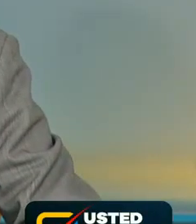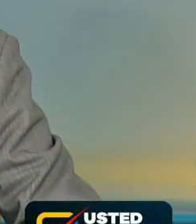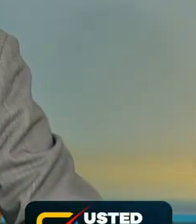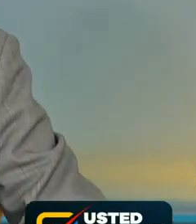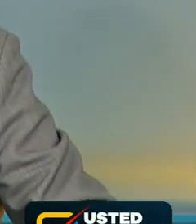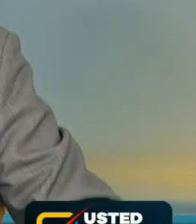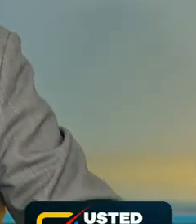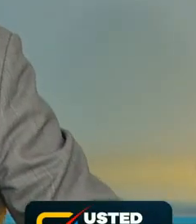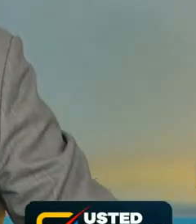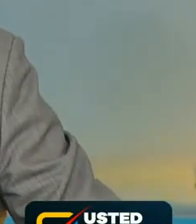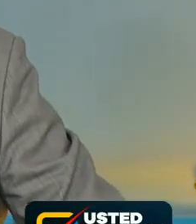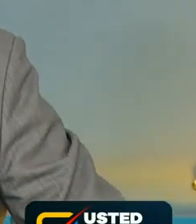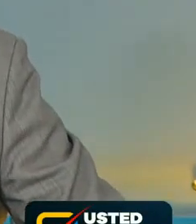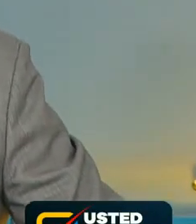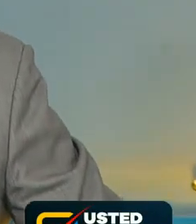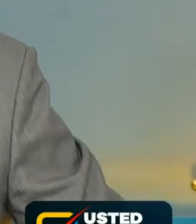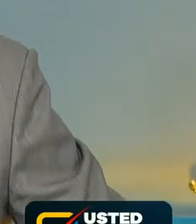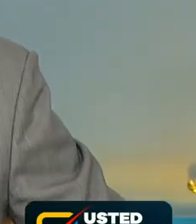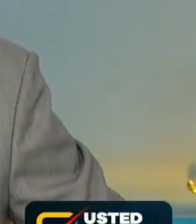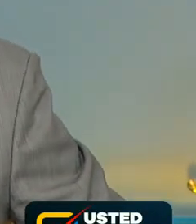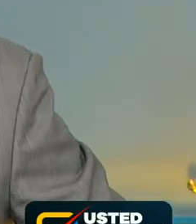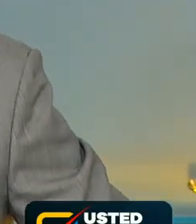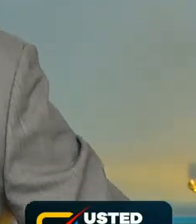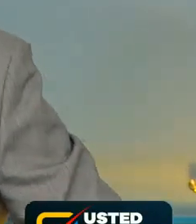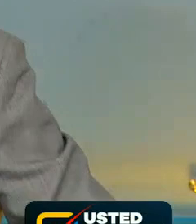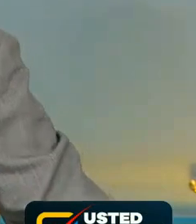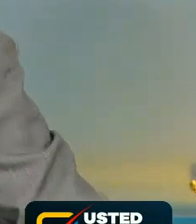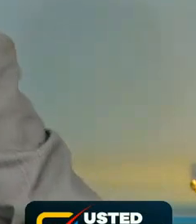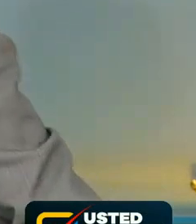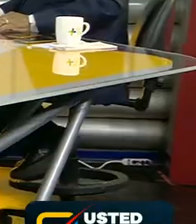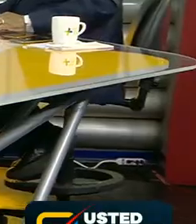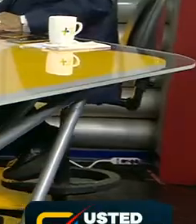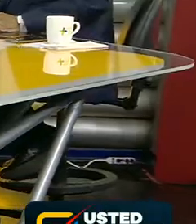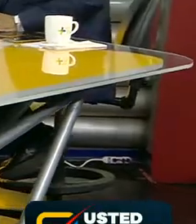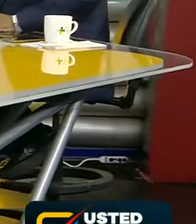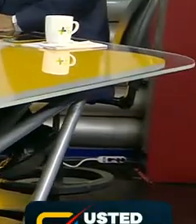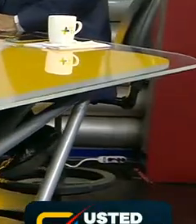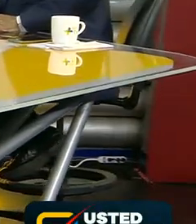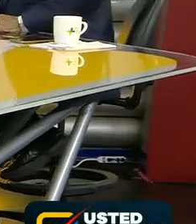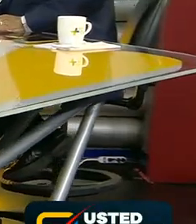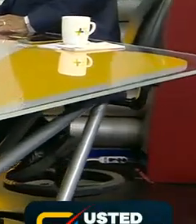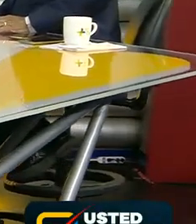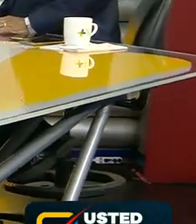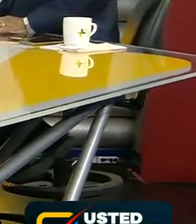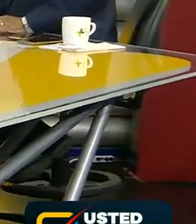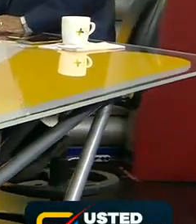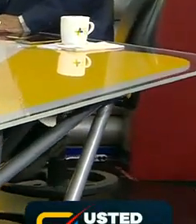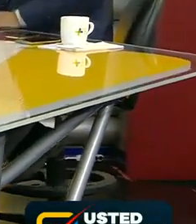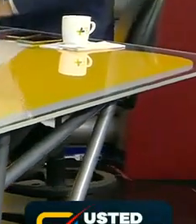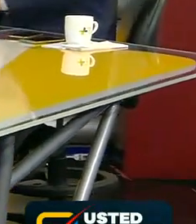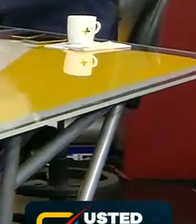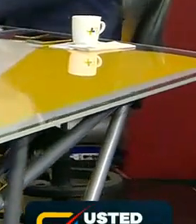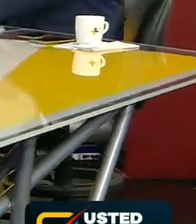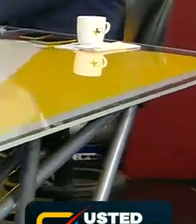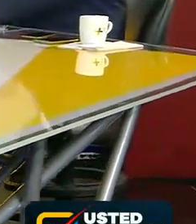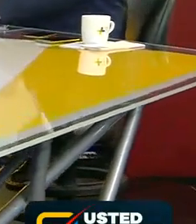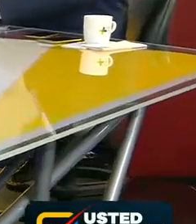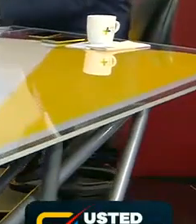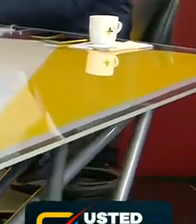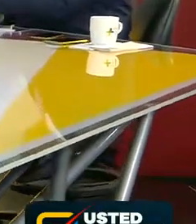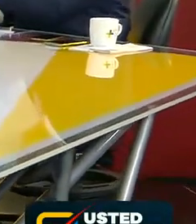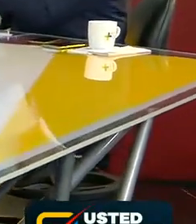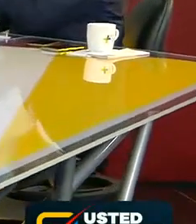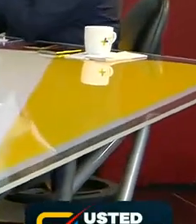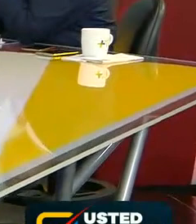en una sociedad de idiotas. Ajá, sí. Independencia, me parece muy interesante. La independencia de poderes,